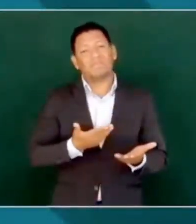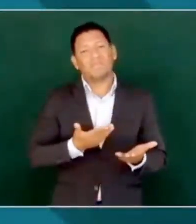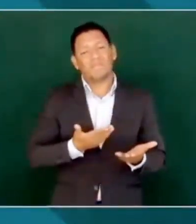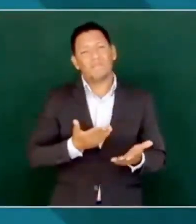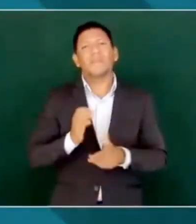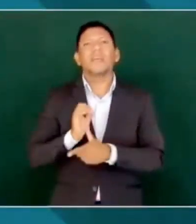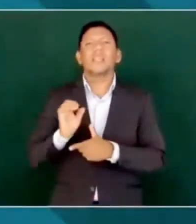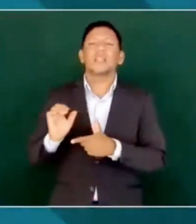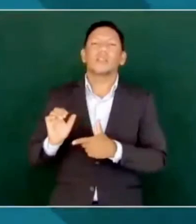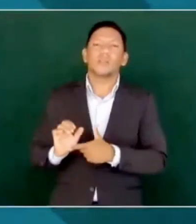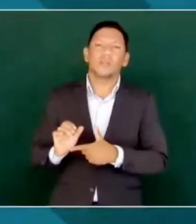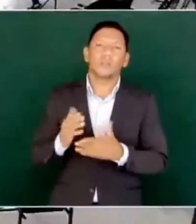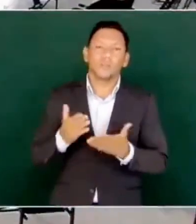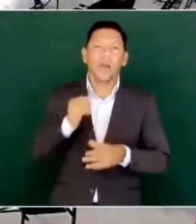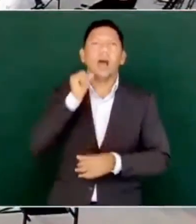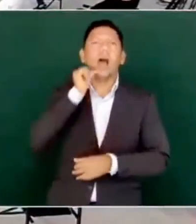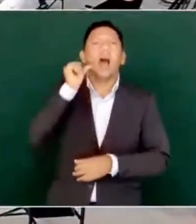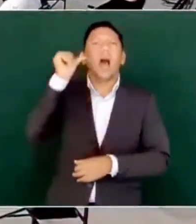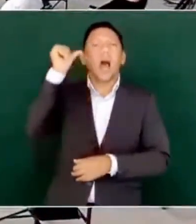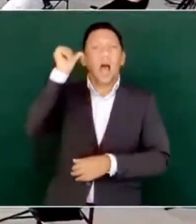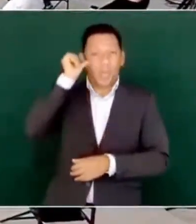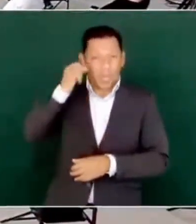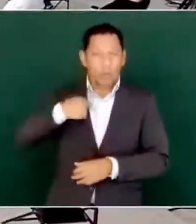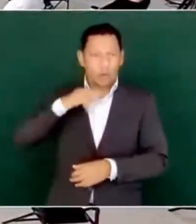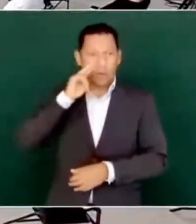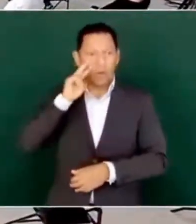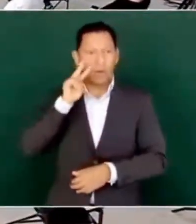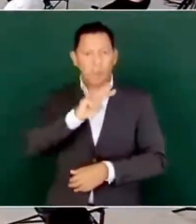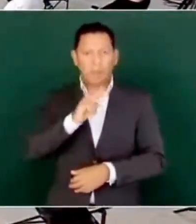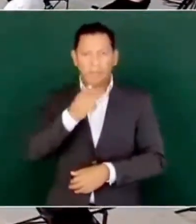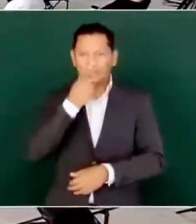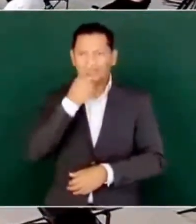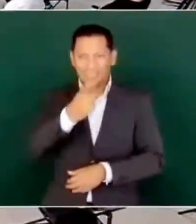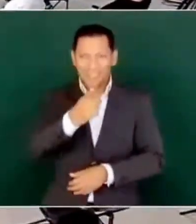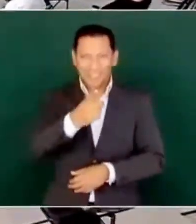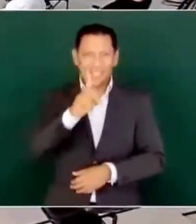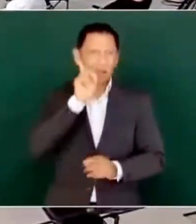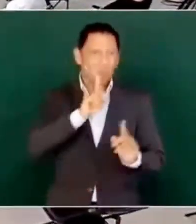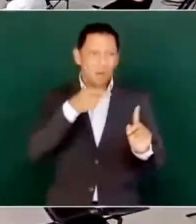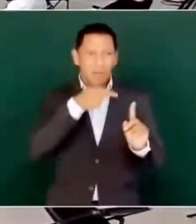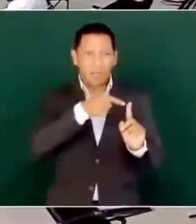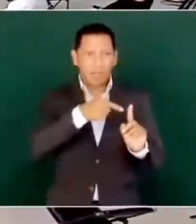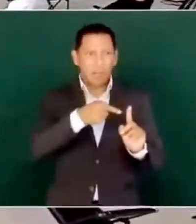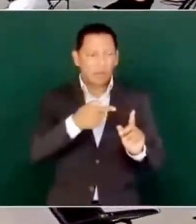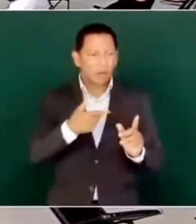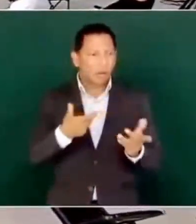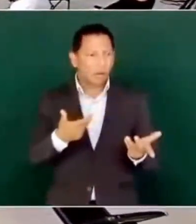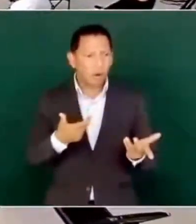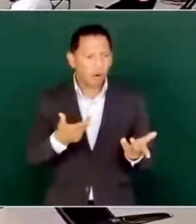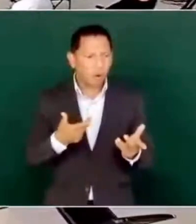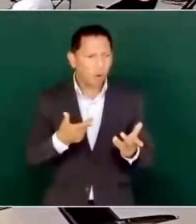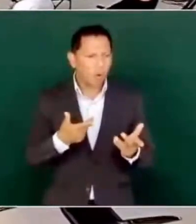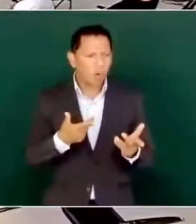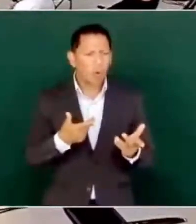Entonces, ayer que vi lo de esta señora, me preocupó.